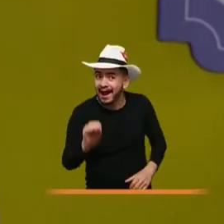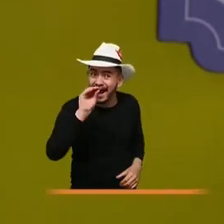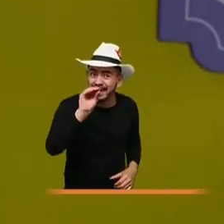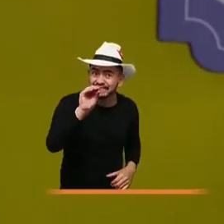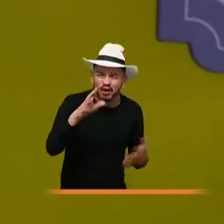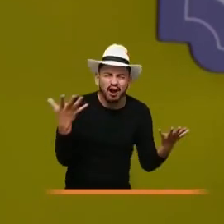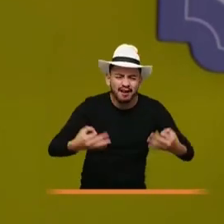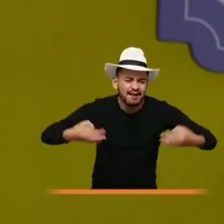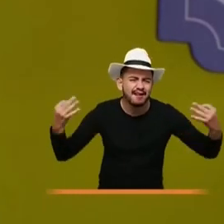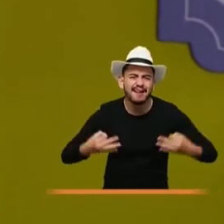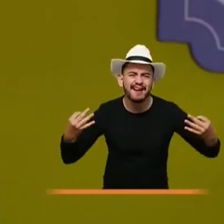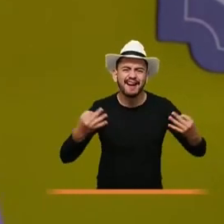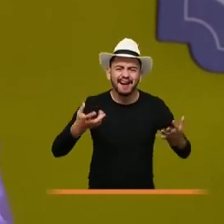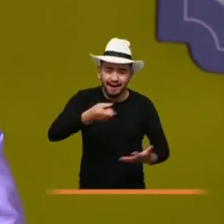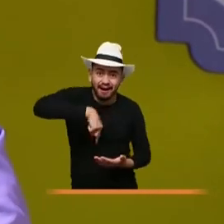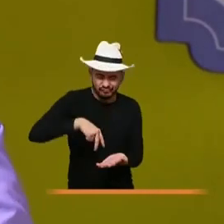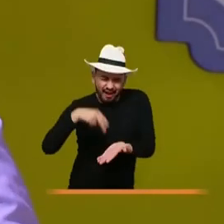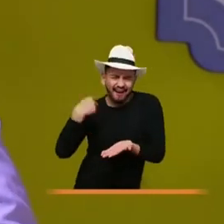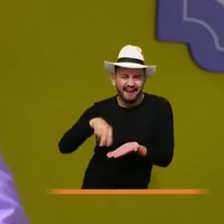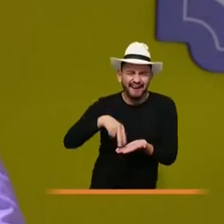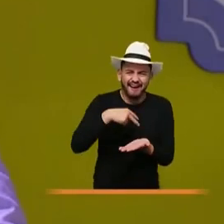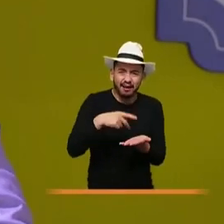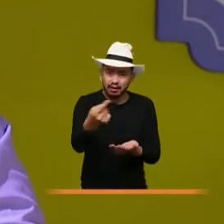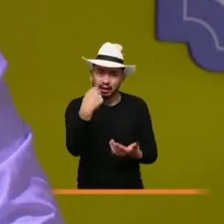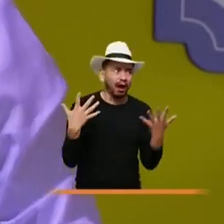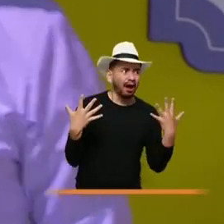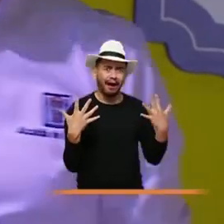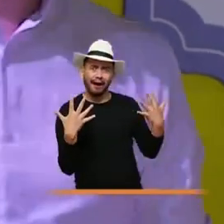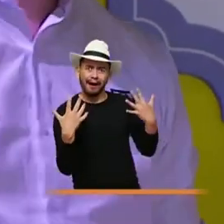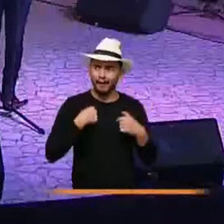bailar toque el gordito